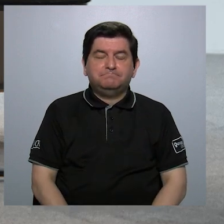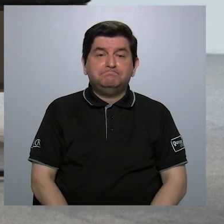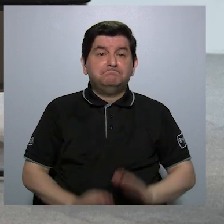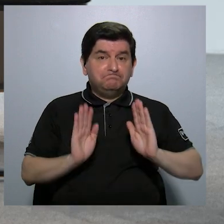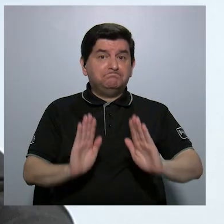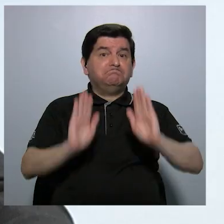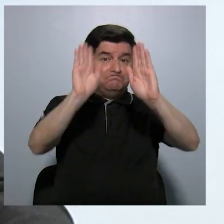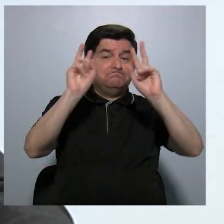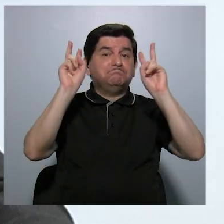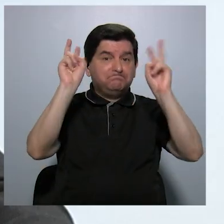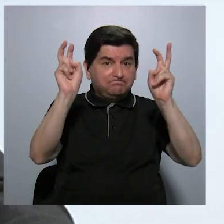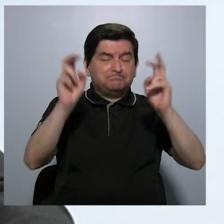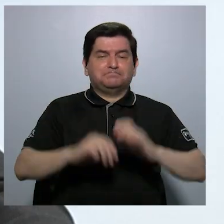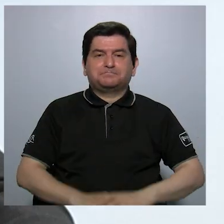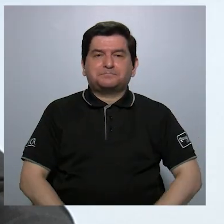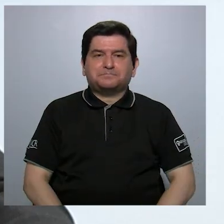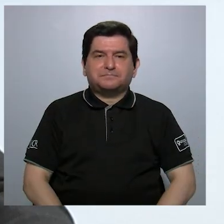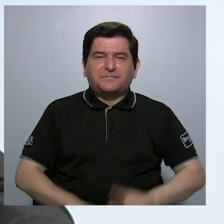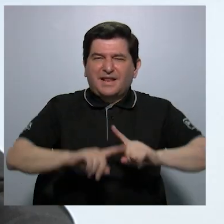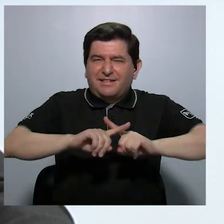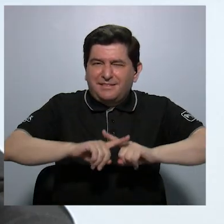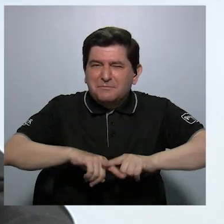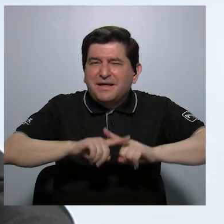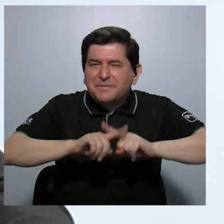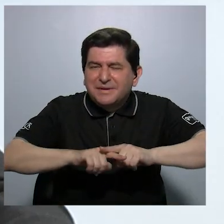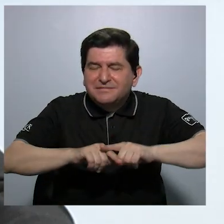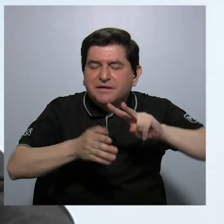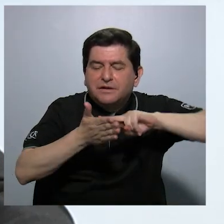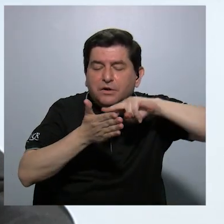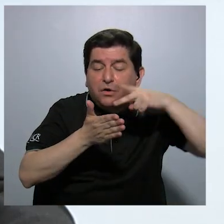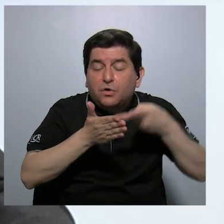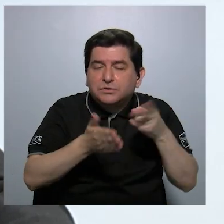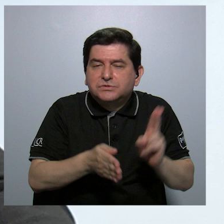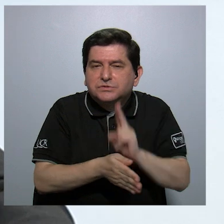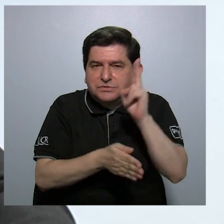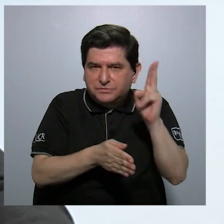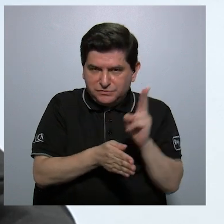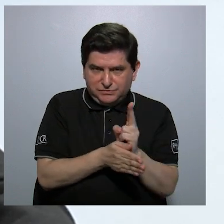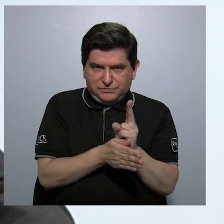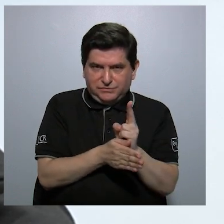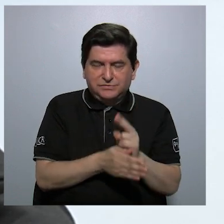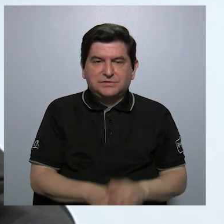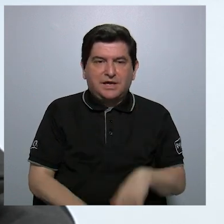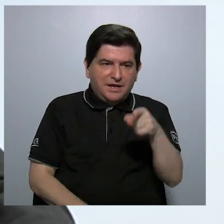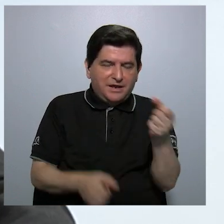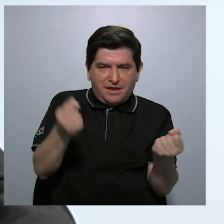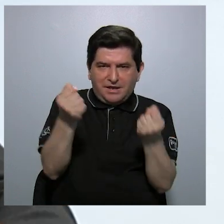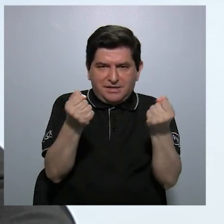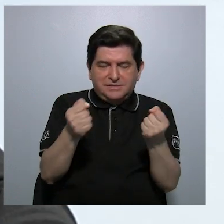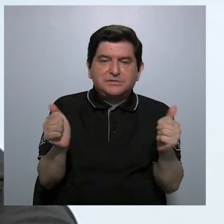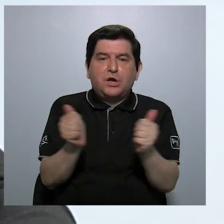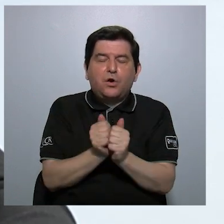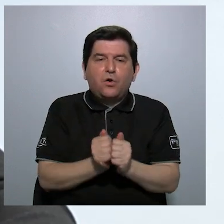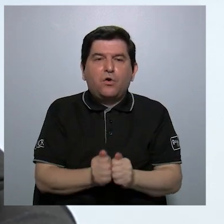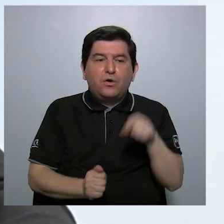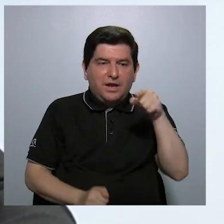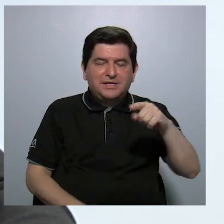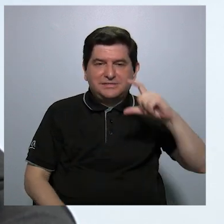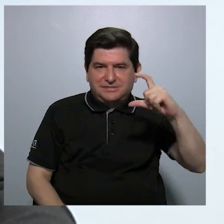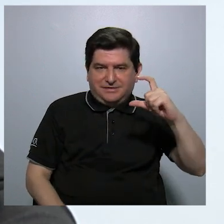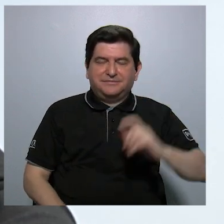efectividad? Es un excelente tema, porque depende mucho del concepto en que se esté utilizando el vehículo con esa